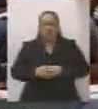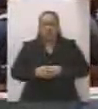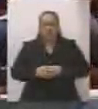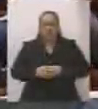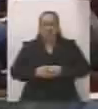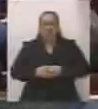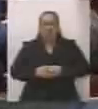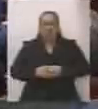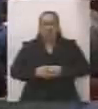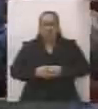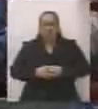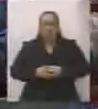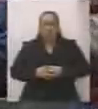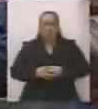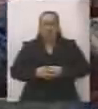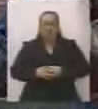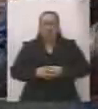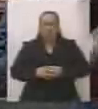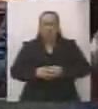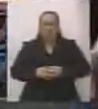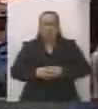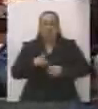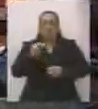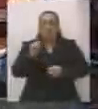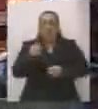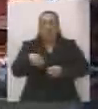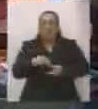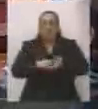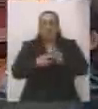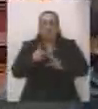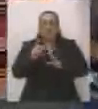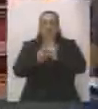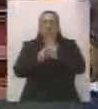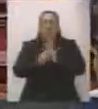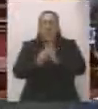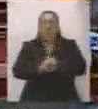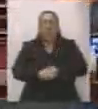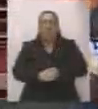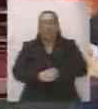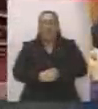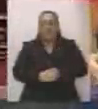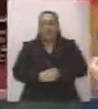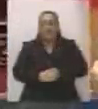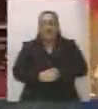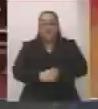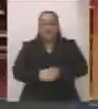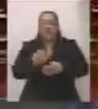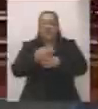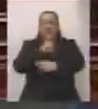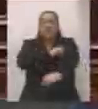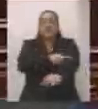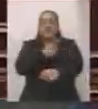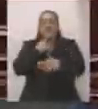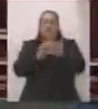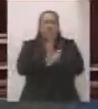pública, ¿no? Es decir, no hay aquí una, digamos, una ley de hierro que hace que simplemente que